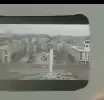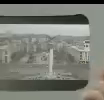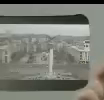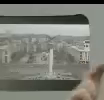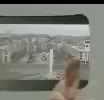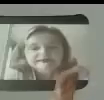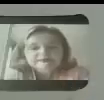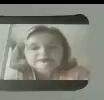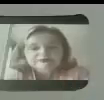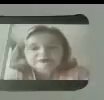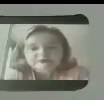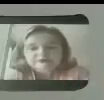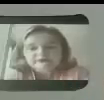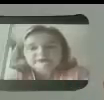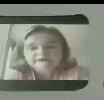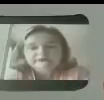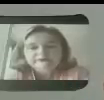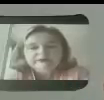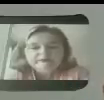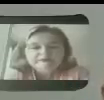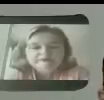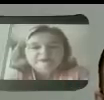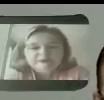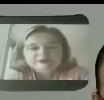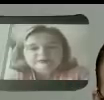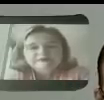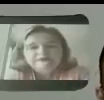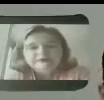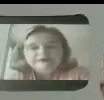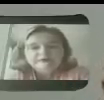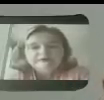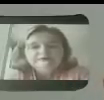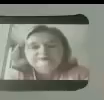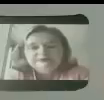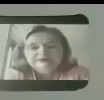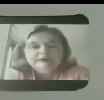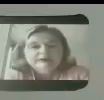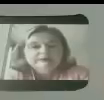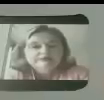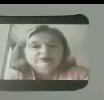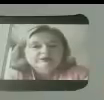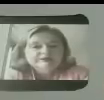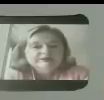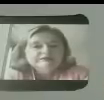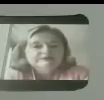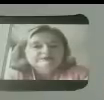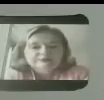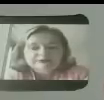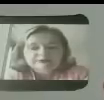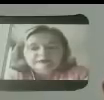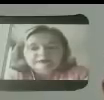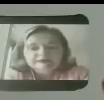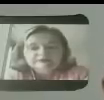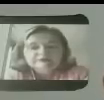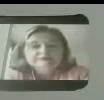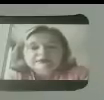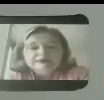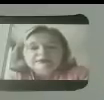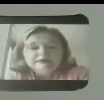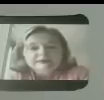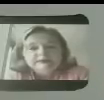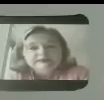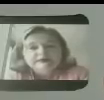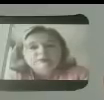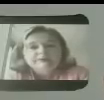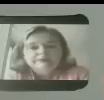también en las imágenes de Twitter, en lo que publica, y no solamente de ella, sino también otras diputadas